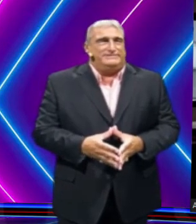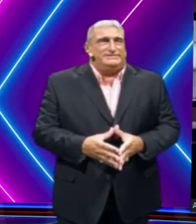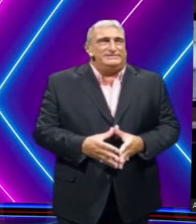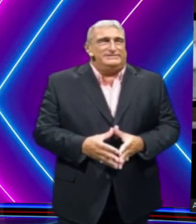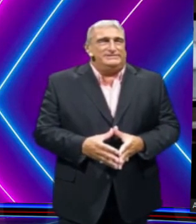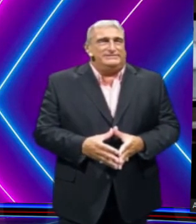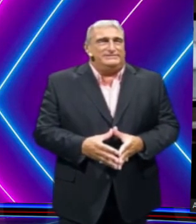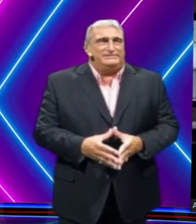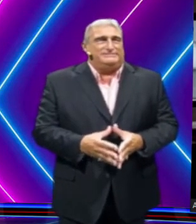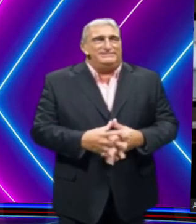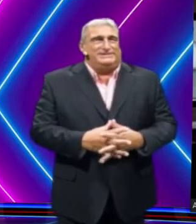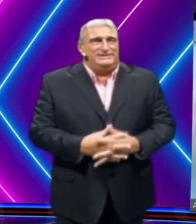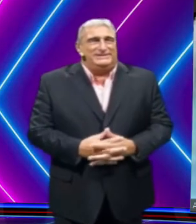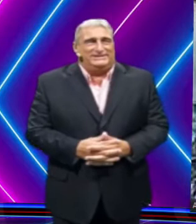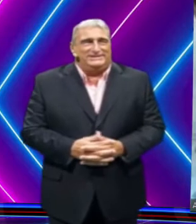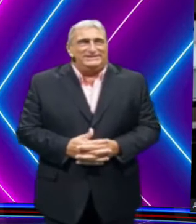regalando boludo.